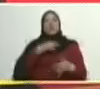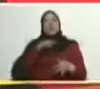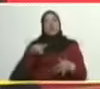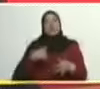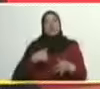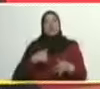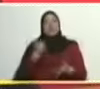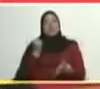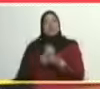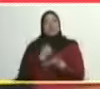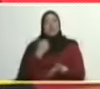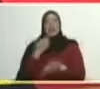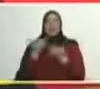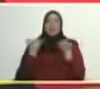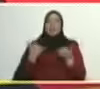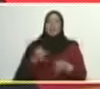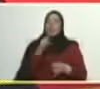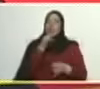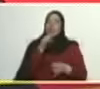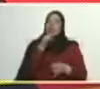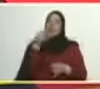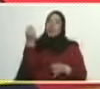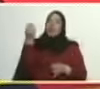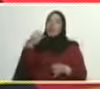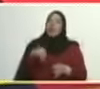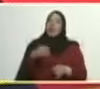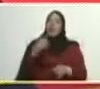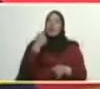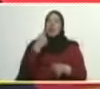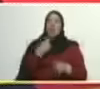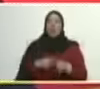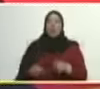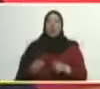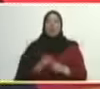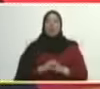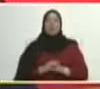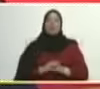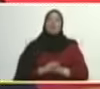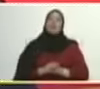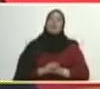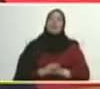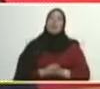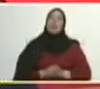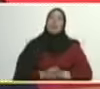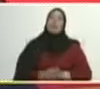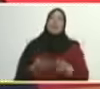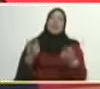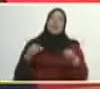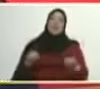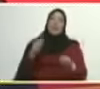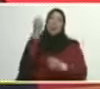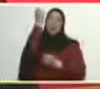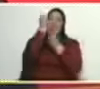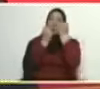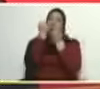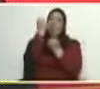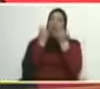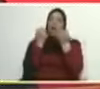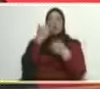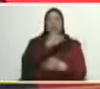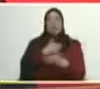inviolabilidad de las sedes diplomáticas. Por otra parte, el secuestro del ex vicepresidente Jorge